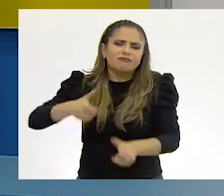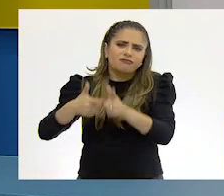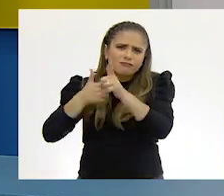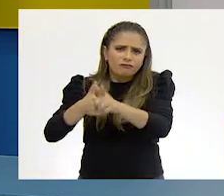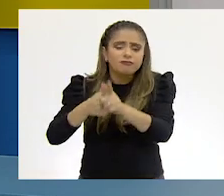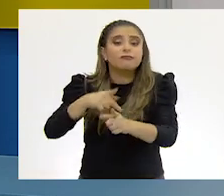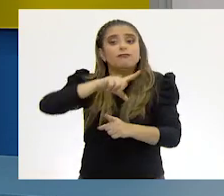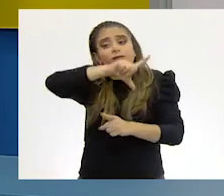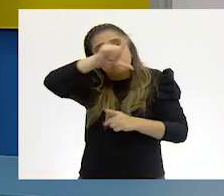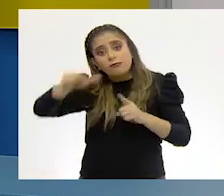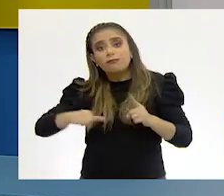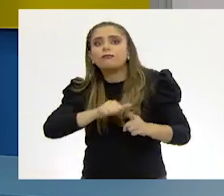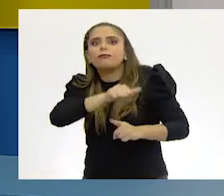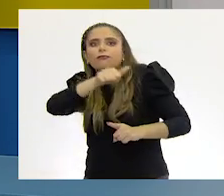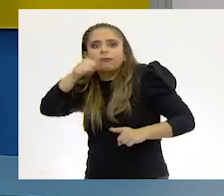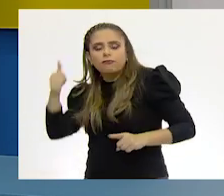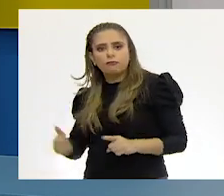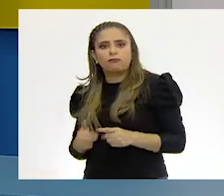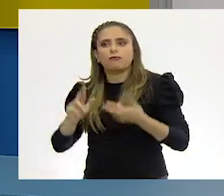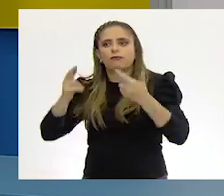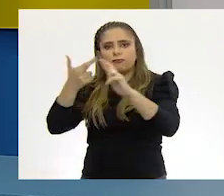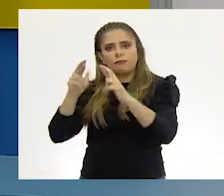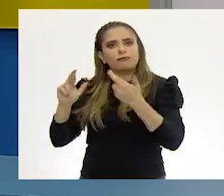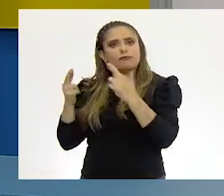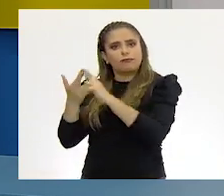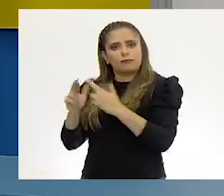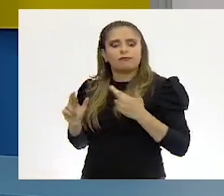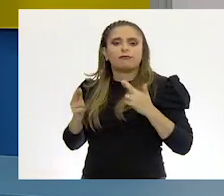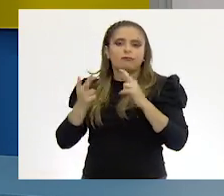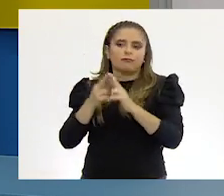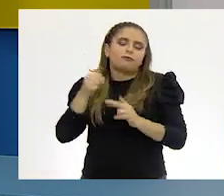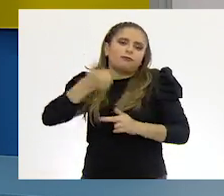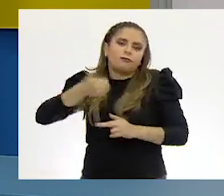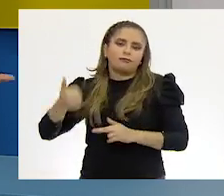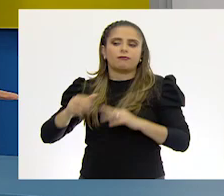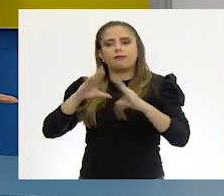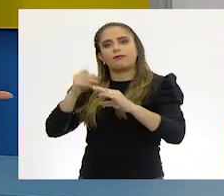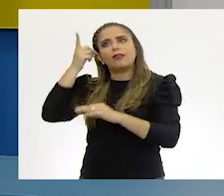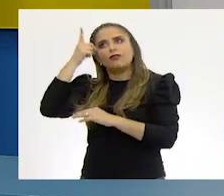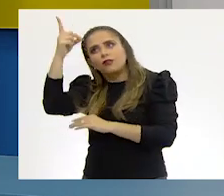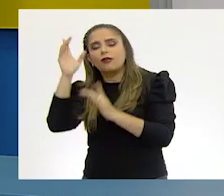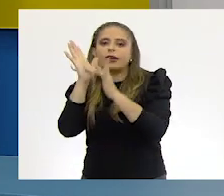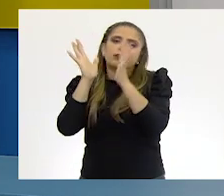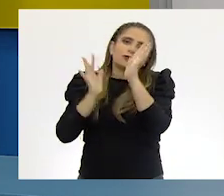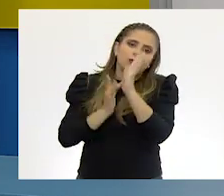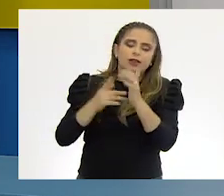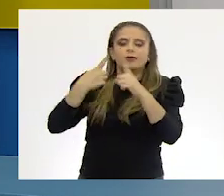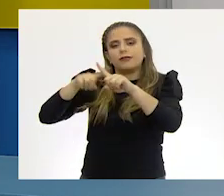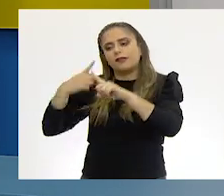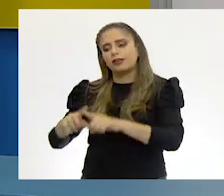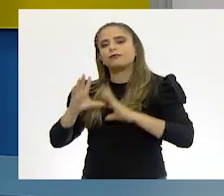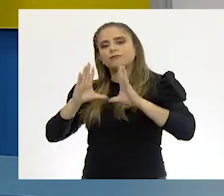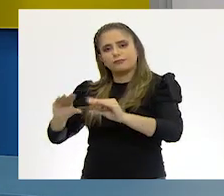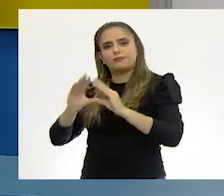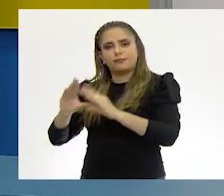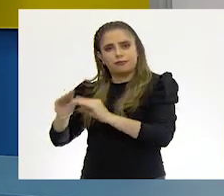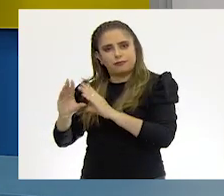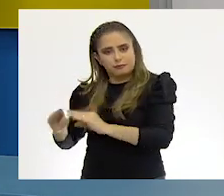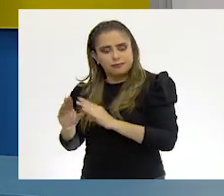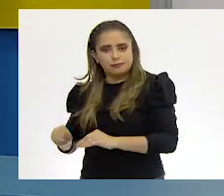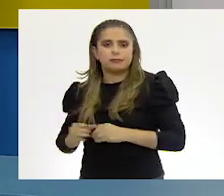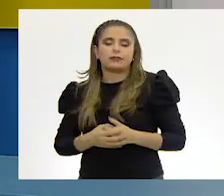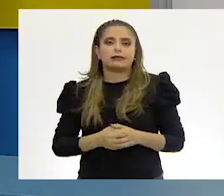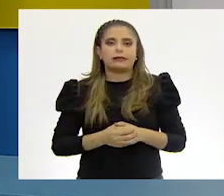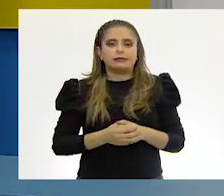corrientes, cada una con sus interpretaciones sobre las enseñanzas de Dios y de Jesucristo. Se fue haciendo